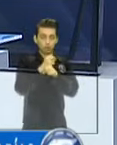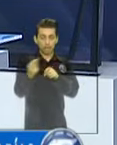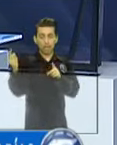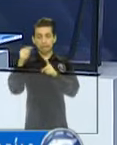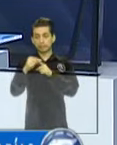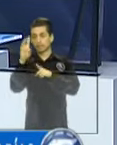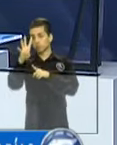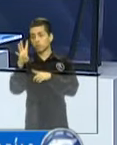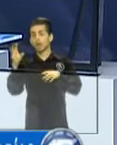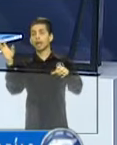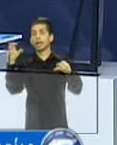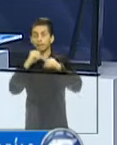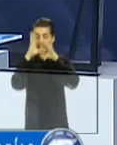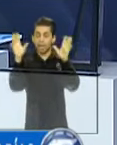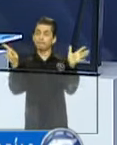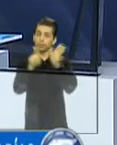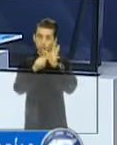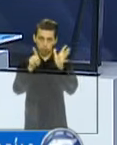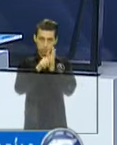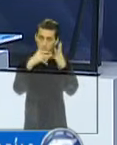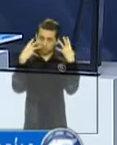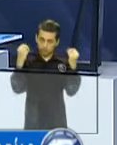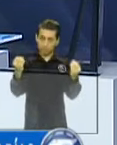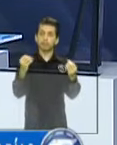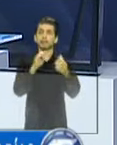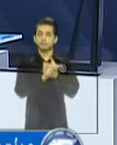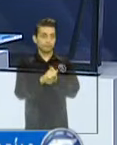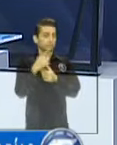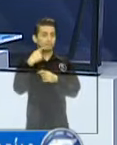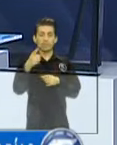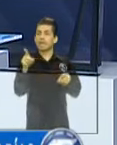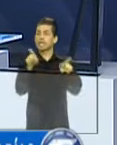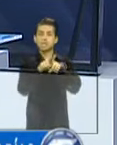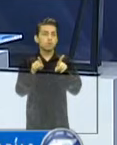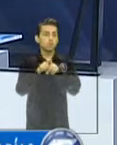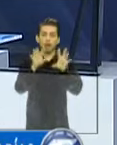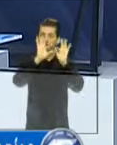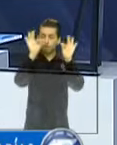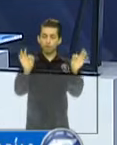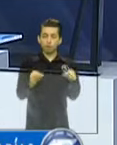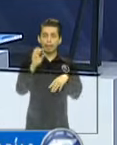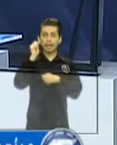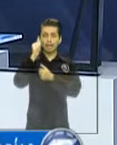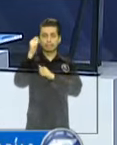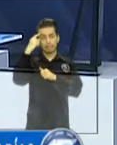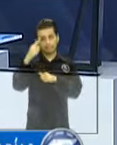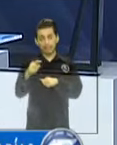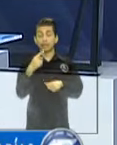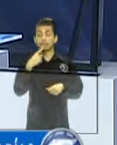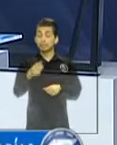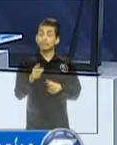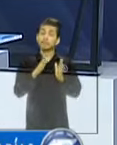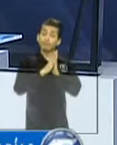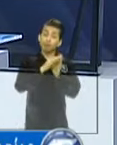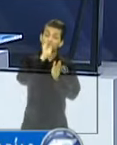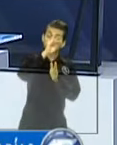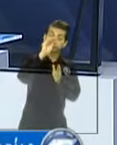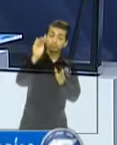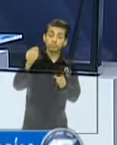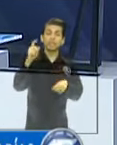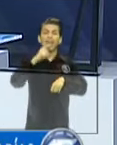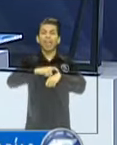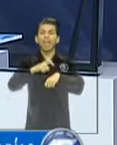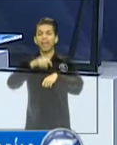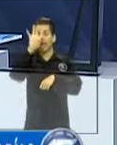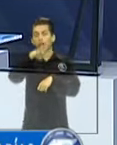venido acostumbrando. Las disposiciones quedan igual y se hace énfasis en el horario que ha adoptado el Ejecutivo